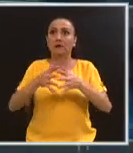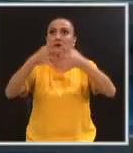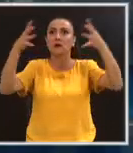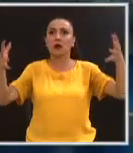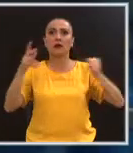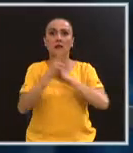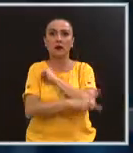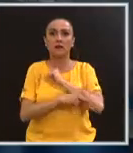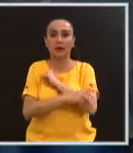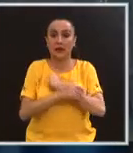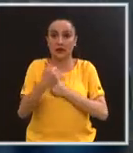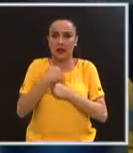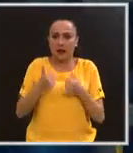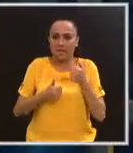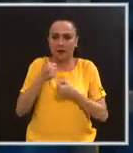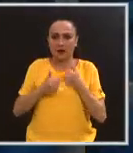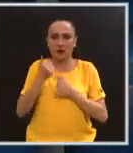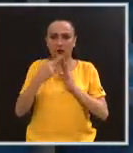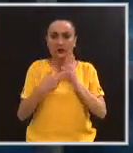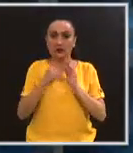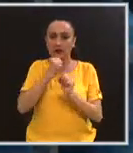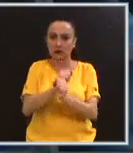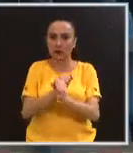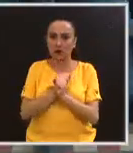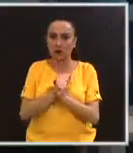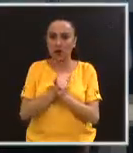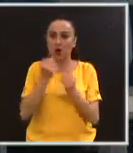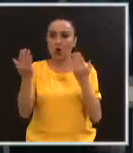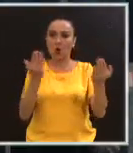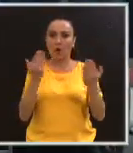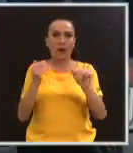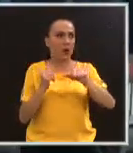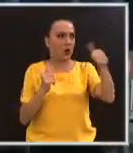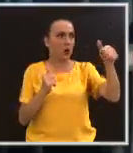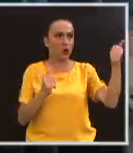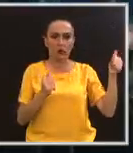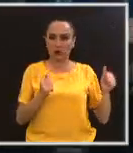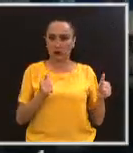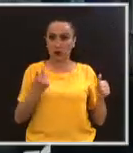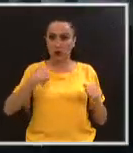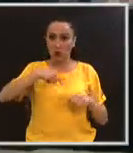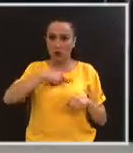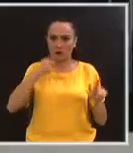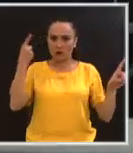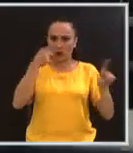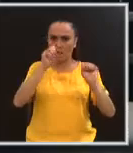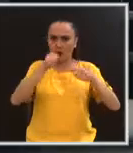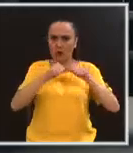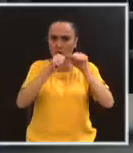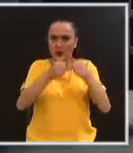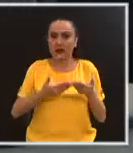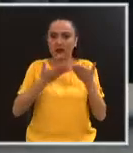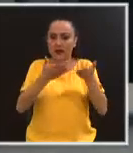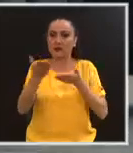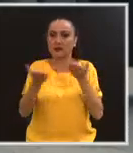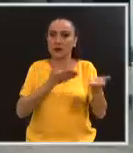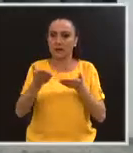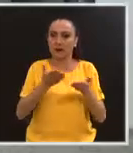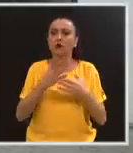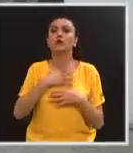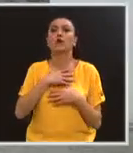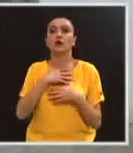del país y la que cuenta con las mayores medidas de seguridad en comparación con otras plantas Nuestro objetivo es continuar brindando el servicio